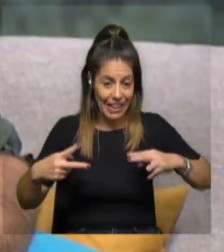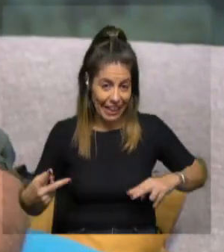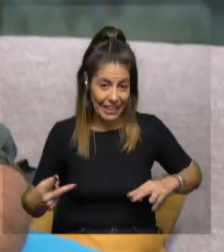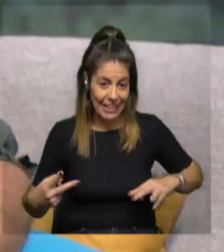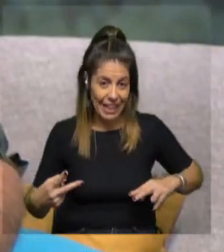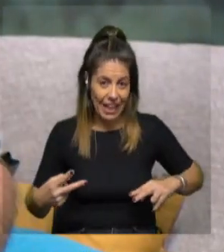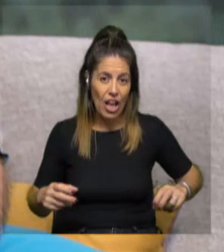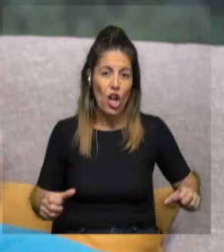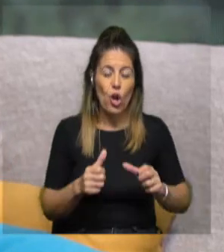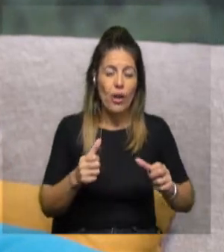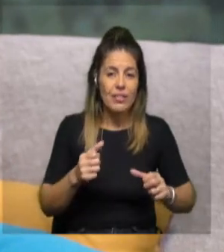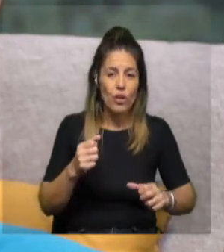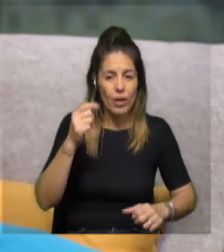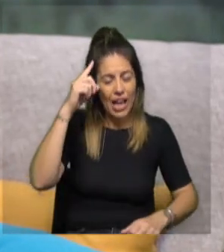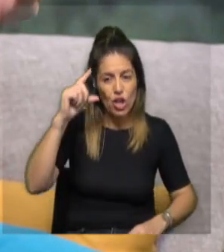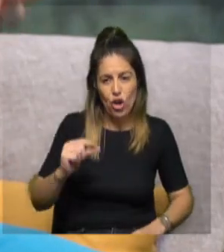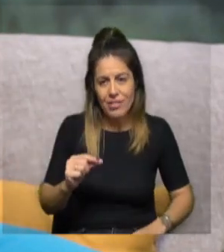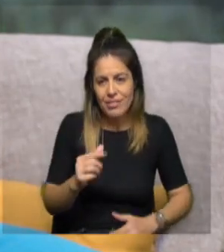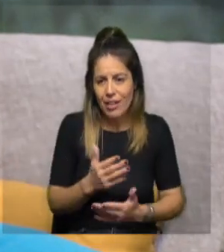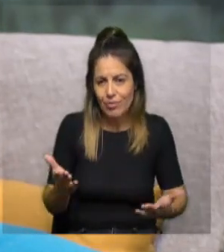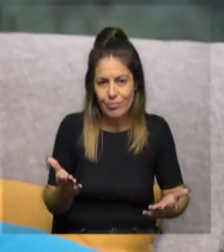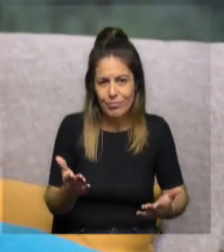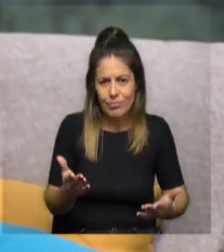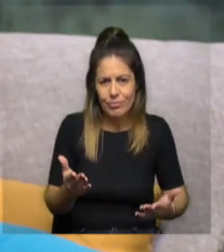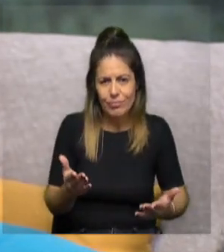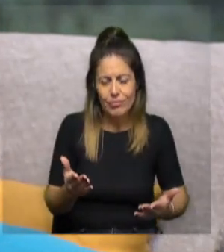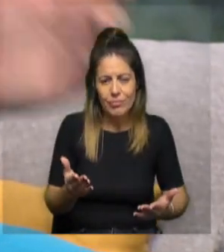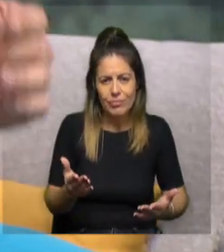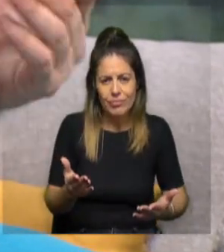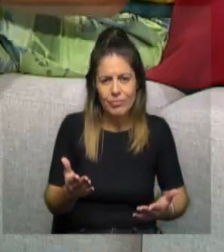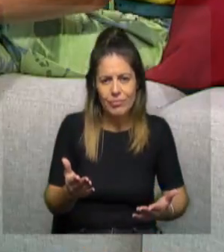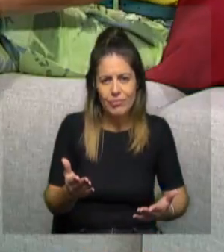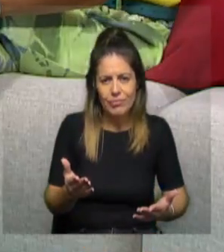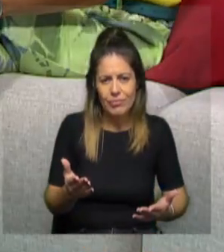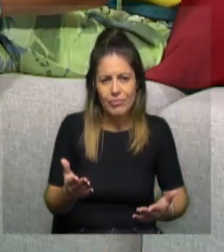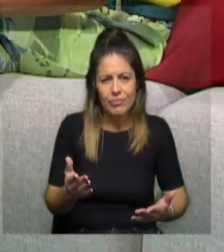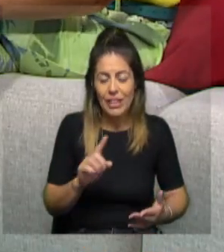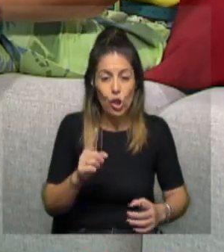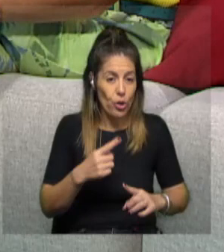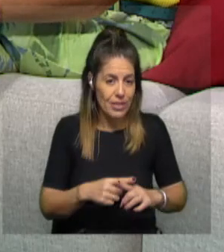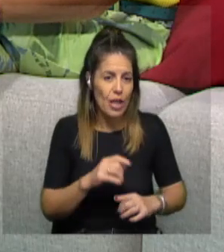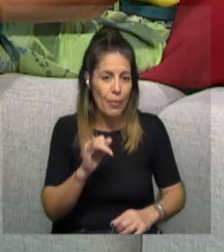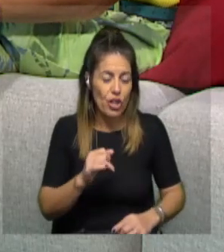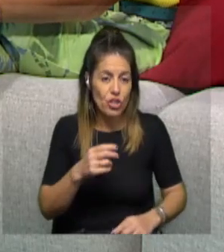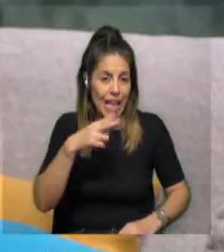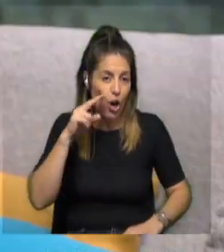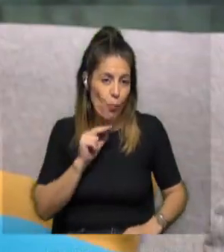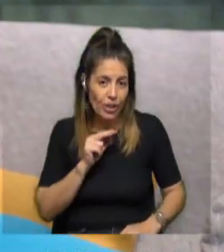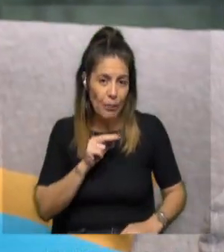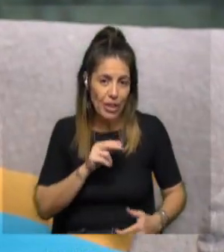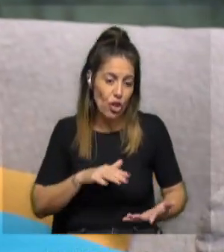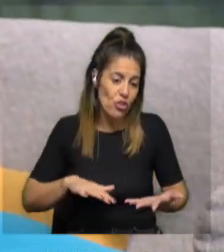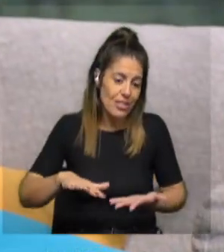una... ignorancia total. Con una situación la que voy a decir, pará, esto no existe. Pero sí, el carácter se moldea en el